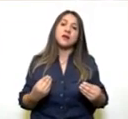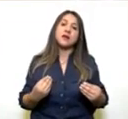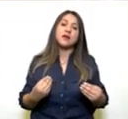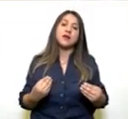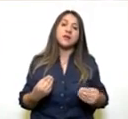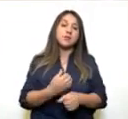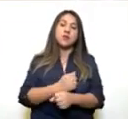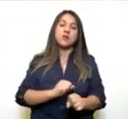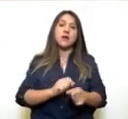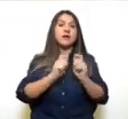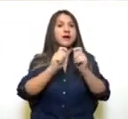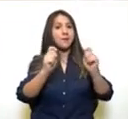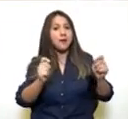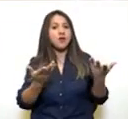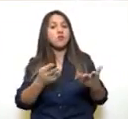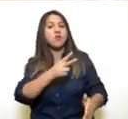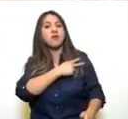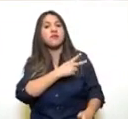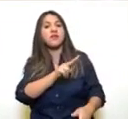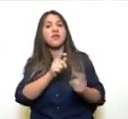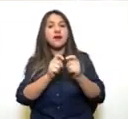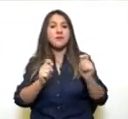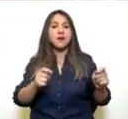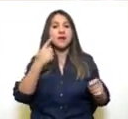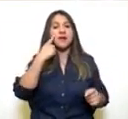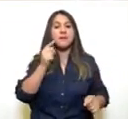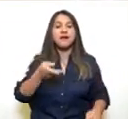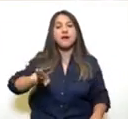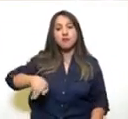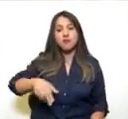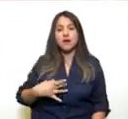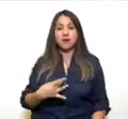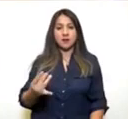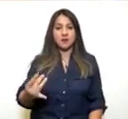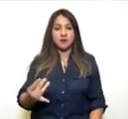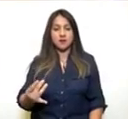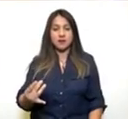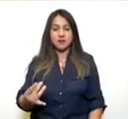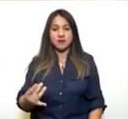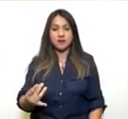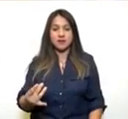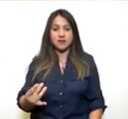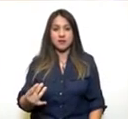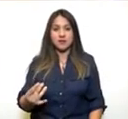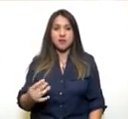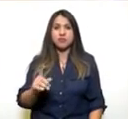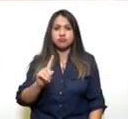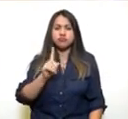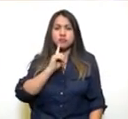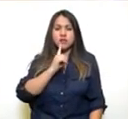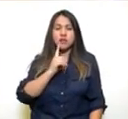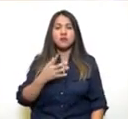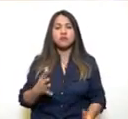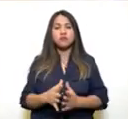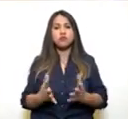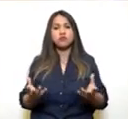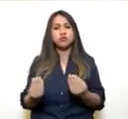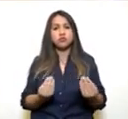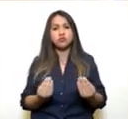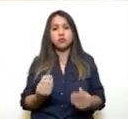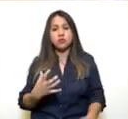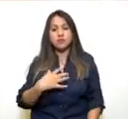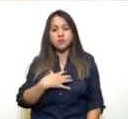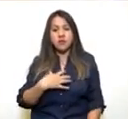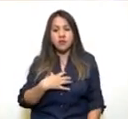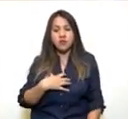de la campaña como quien fue campaña para la reelección yo tenía mucho miedo de